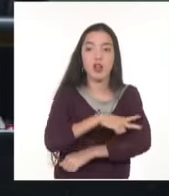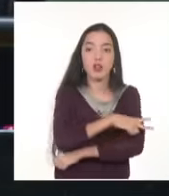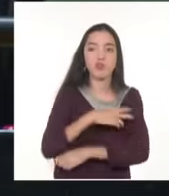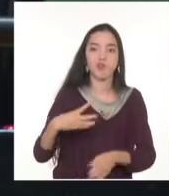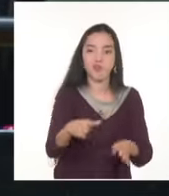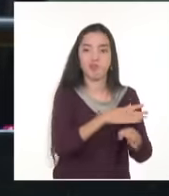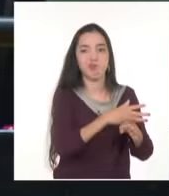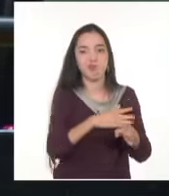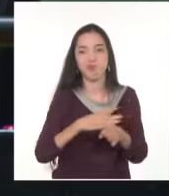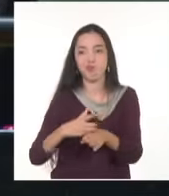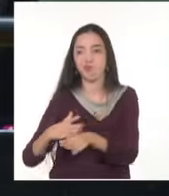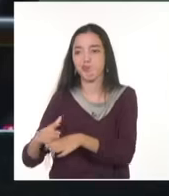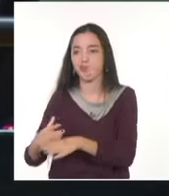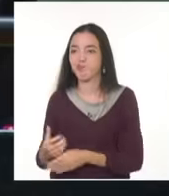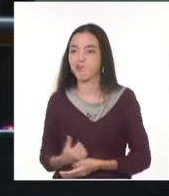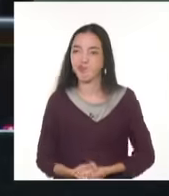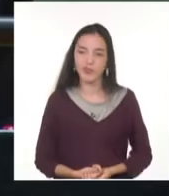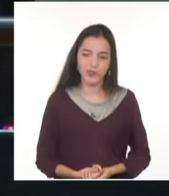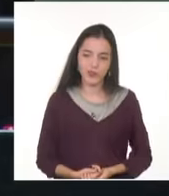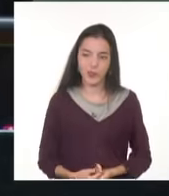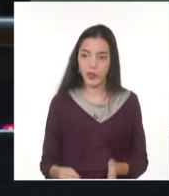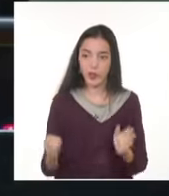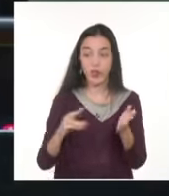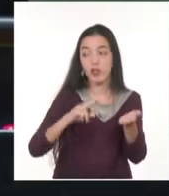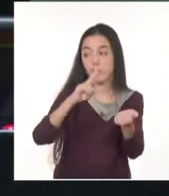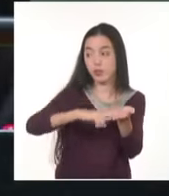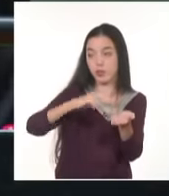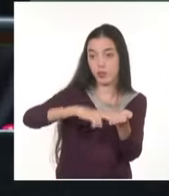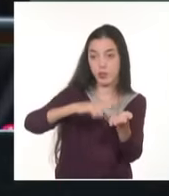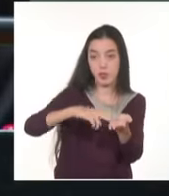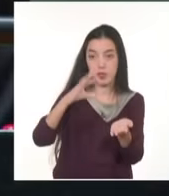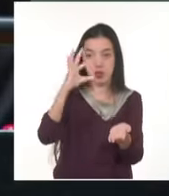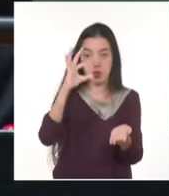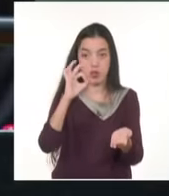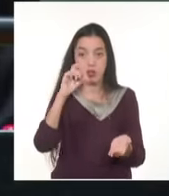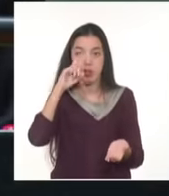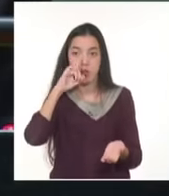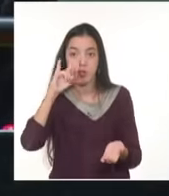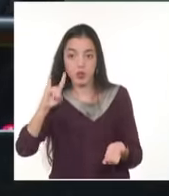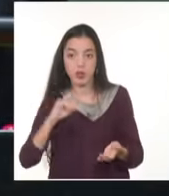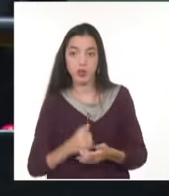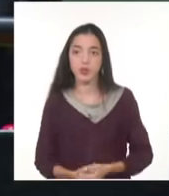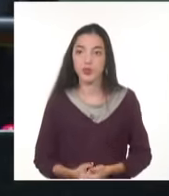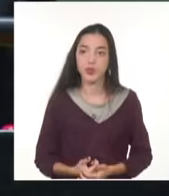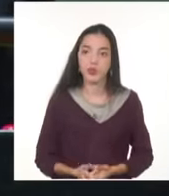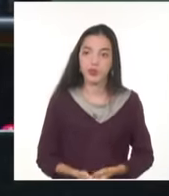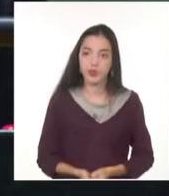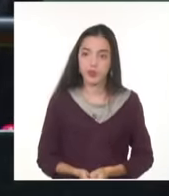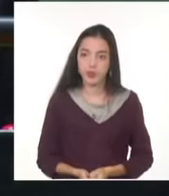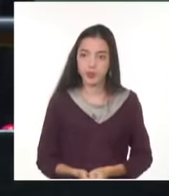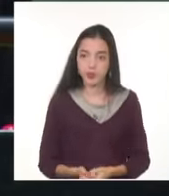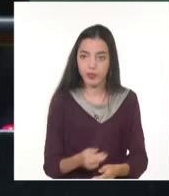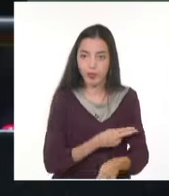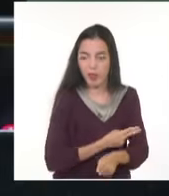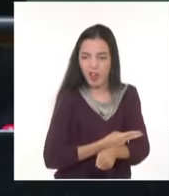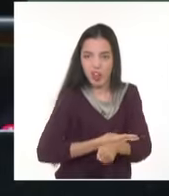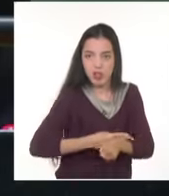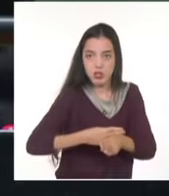las Naciones Unidas, incluso de sus aliados. La historia nos ha